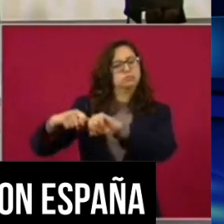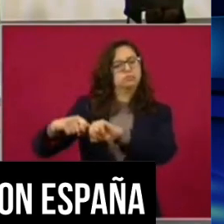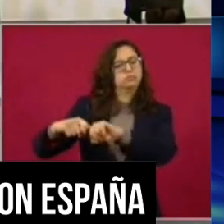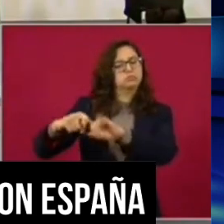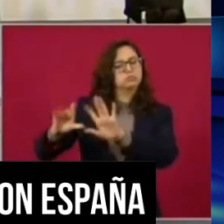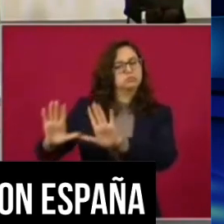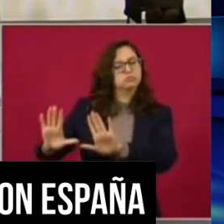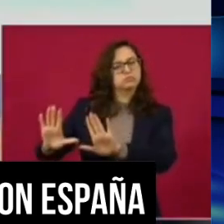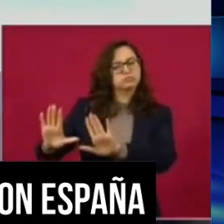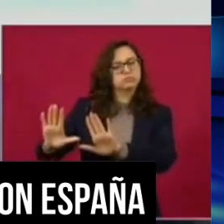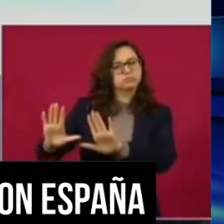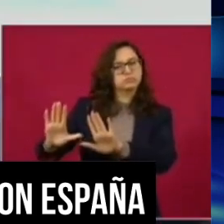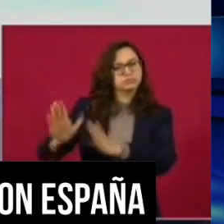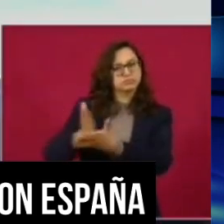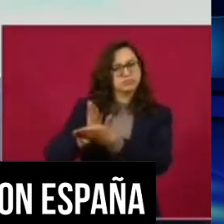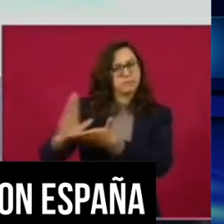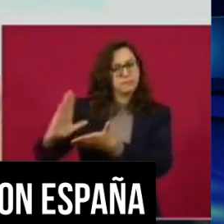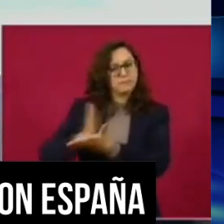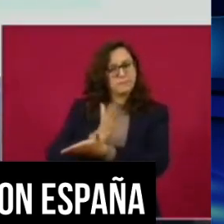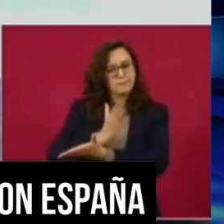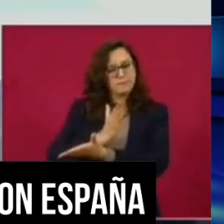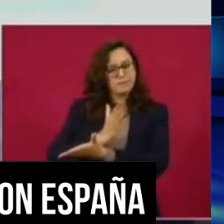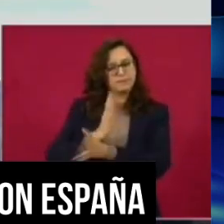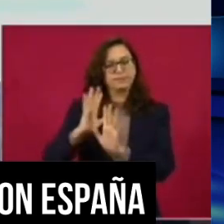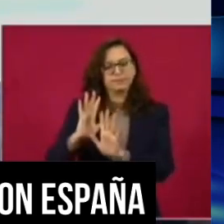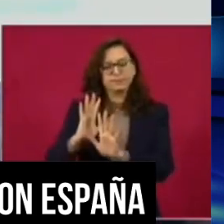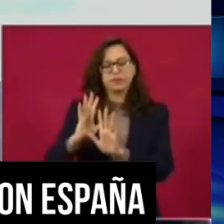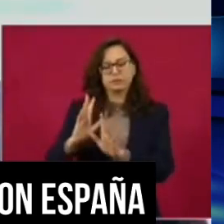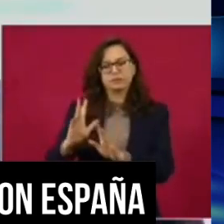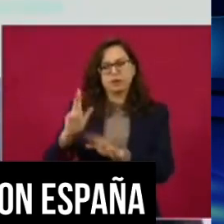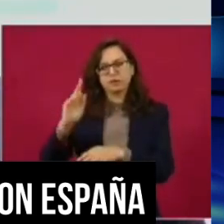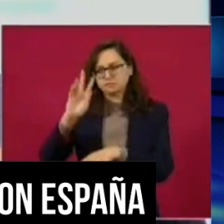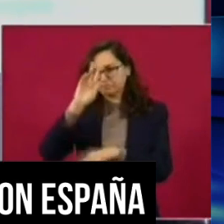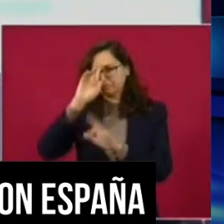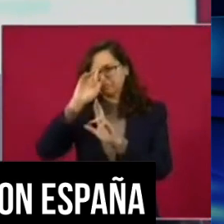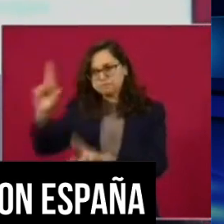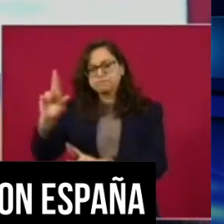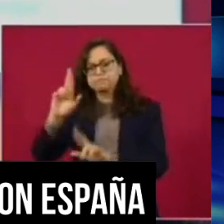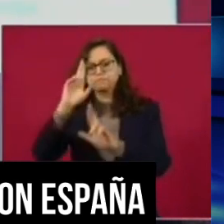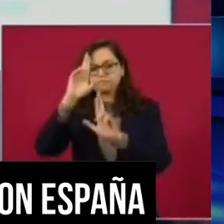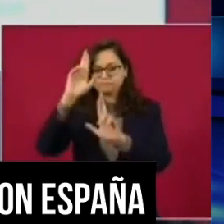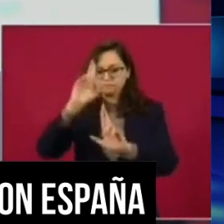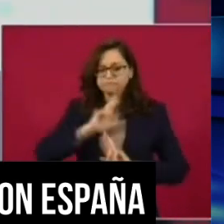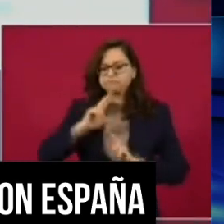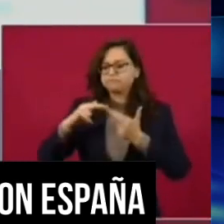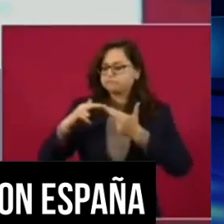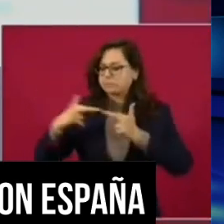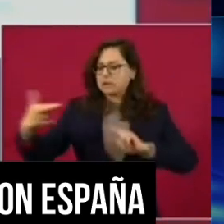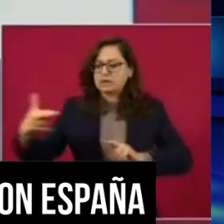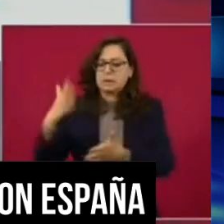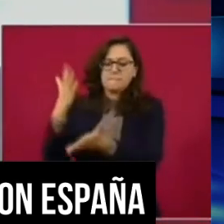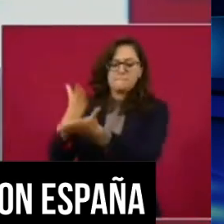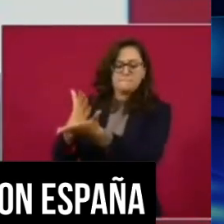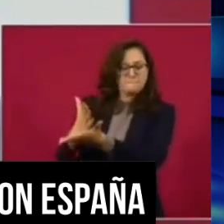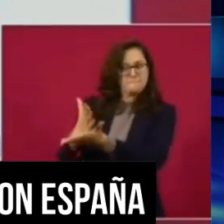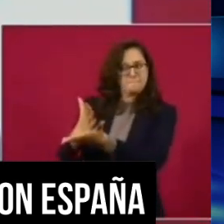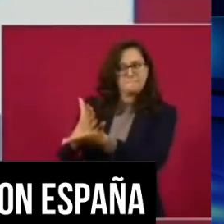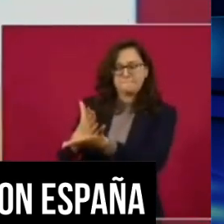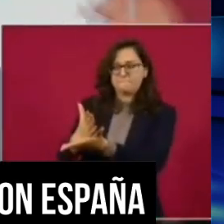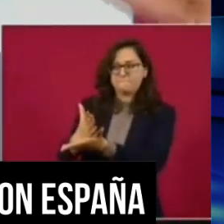desde luego al pueblo de méxico y al pueblo de españa hacer una pausa en las relaciones porque